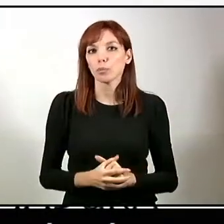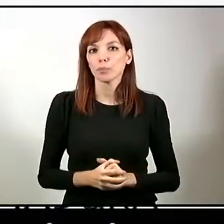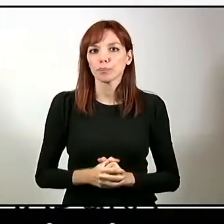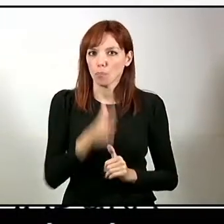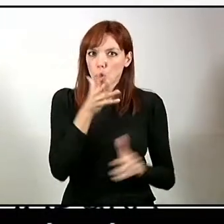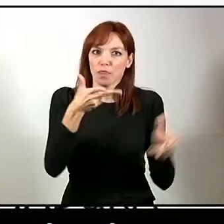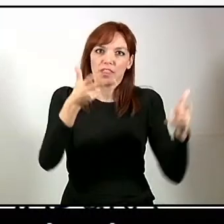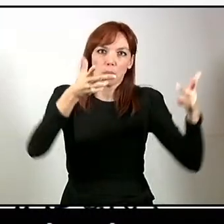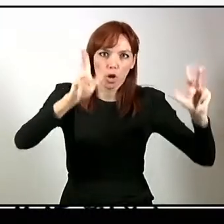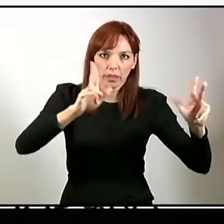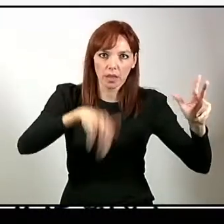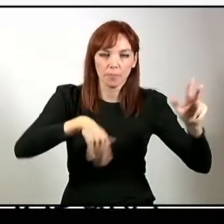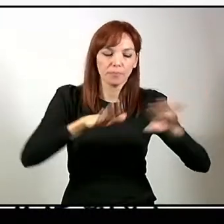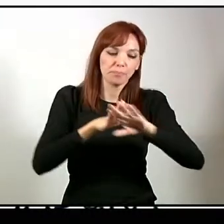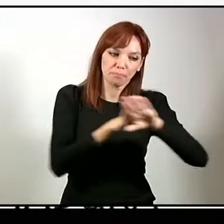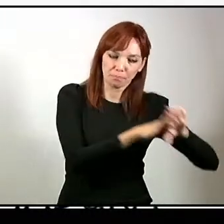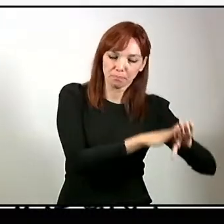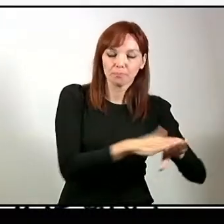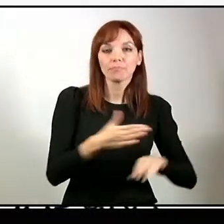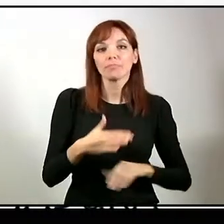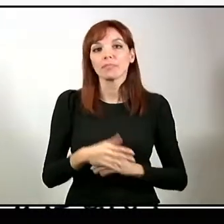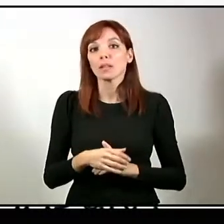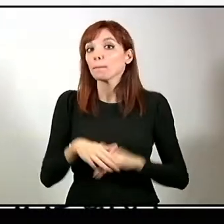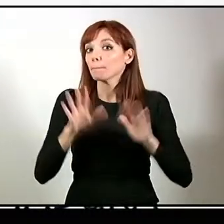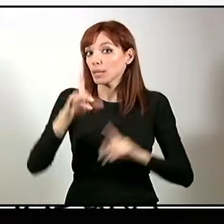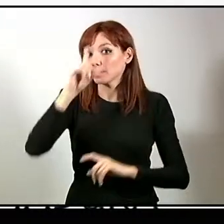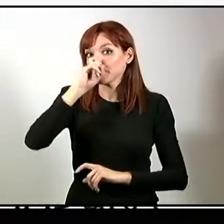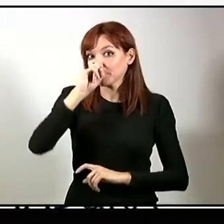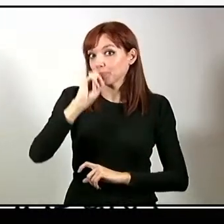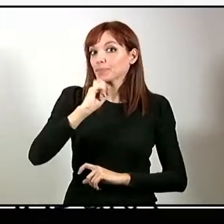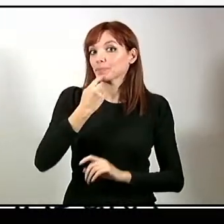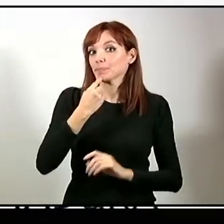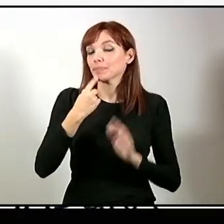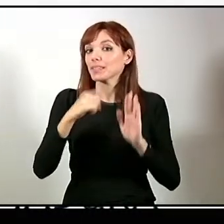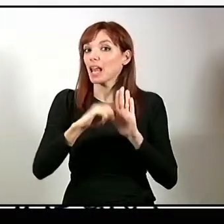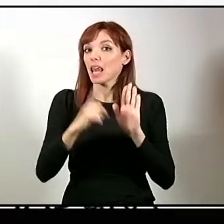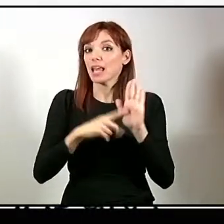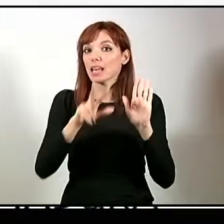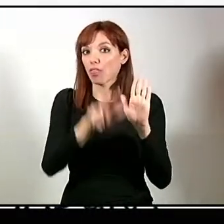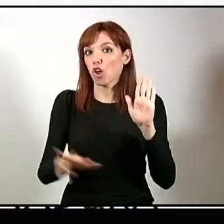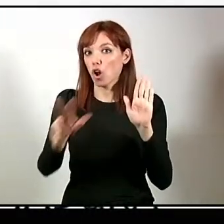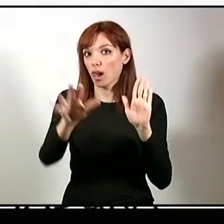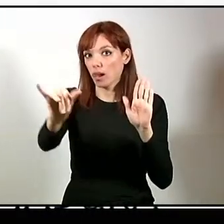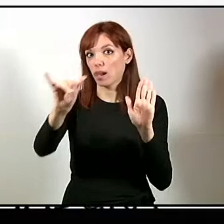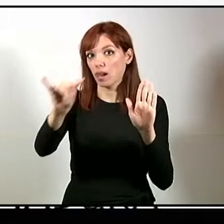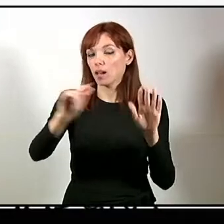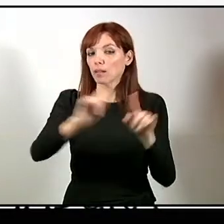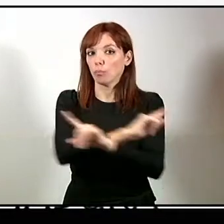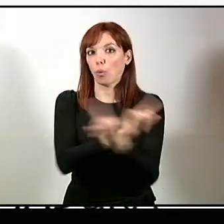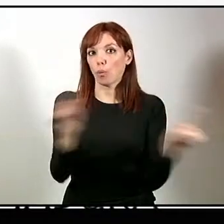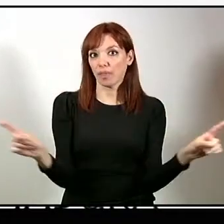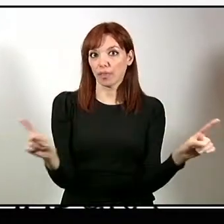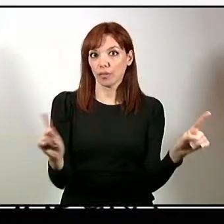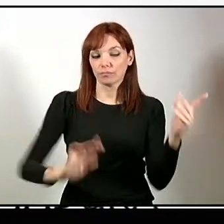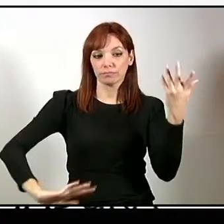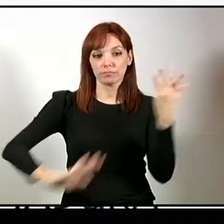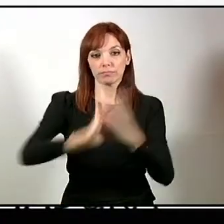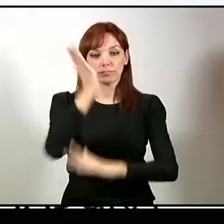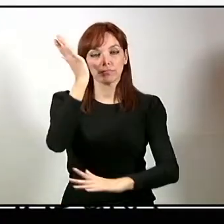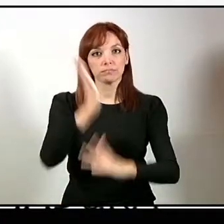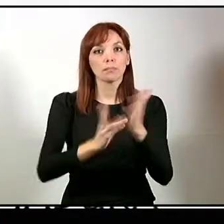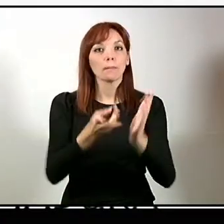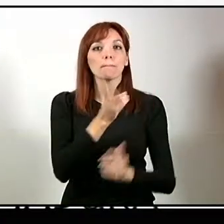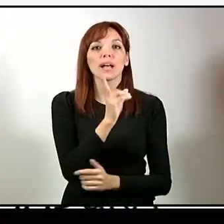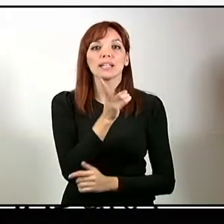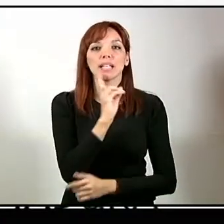Dicho esto, hay que recordar que hay una ley nacional que prohíbe la quema de los residuos